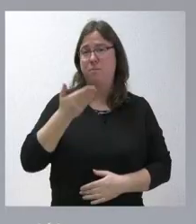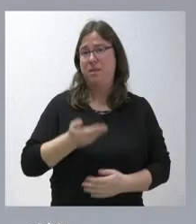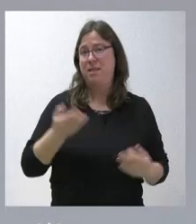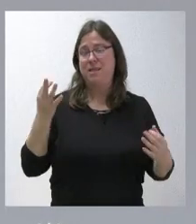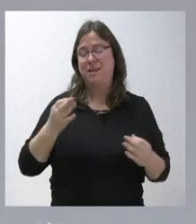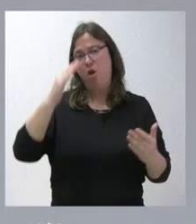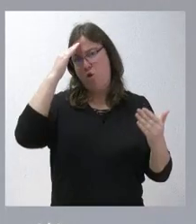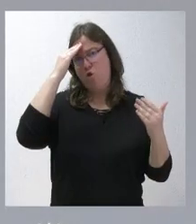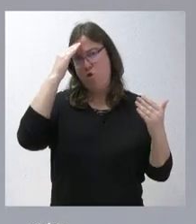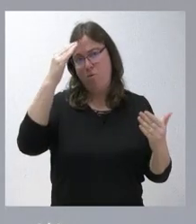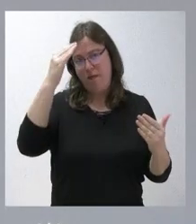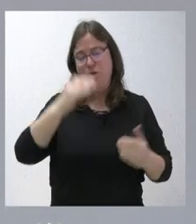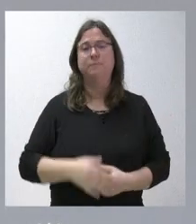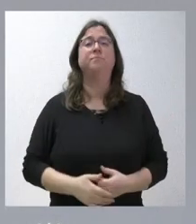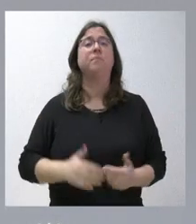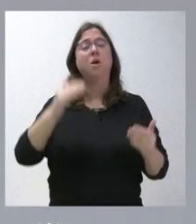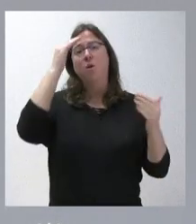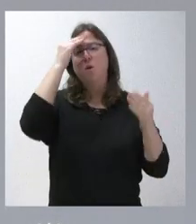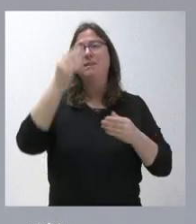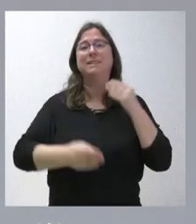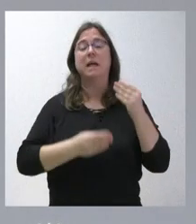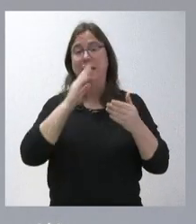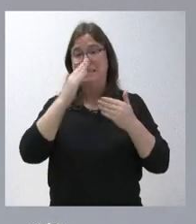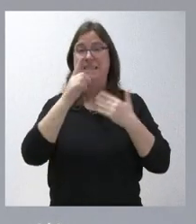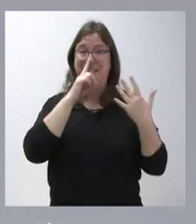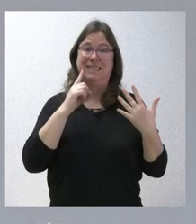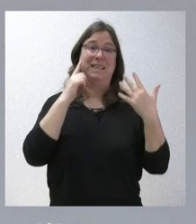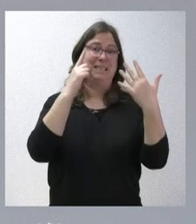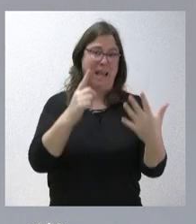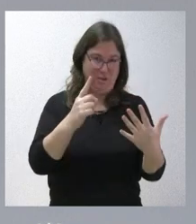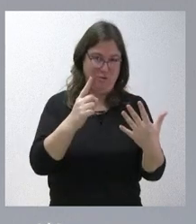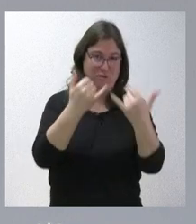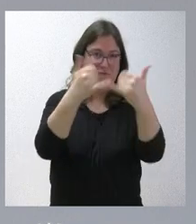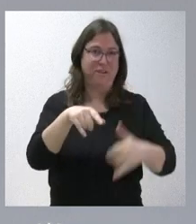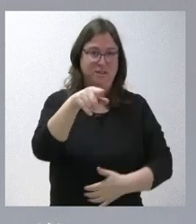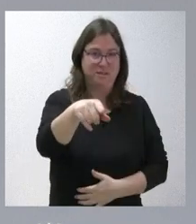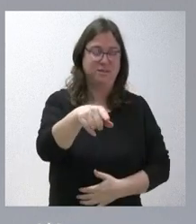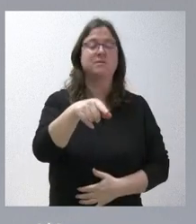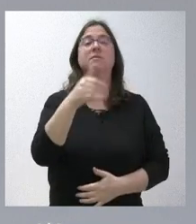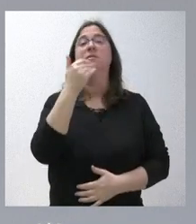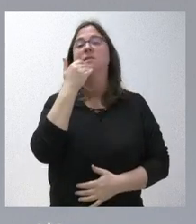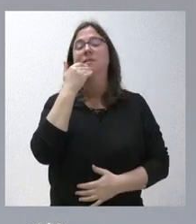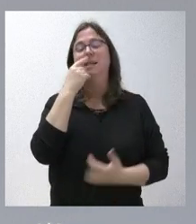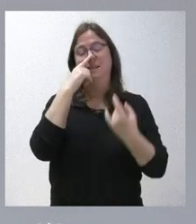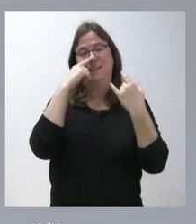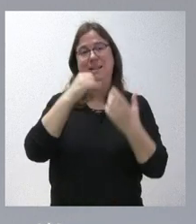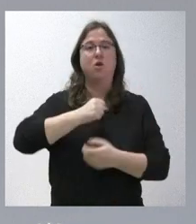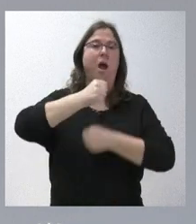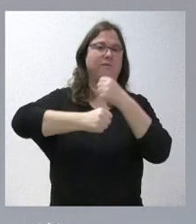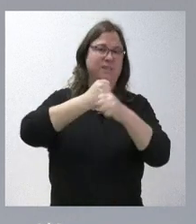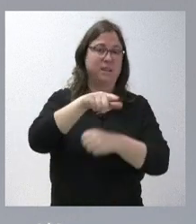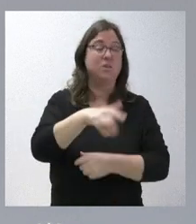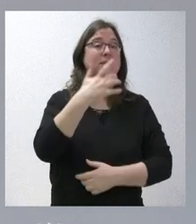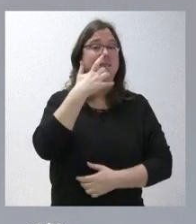conmemoración conmemoración que se va a producir dentro de 6 años Si queremos que efectivamente ese